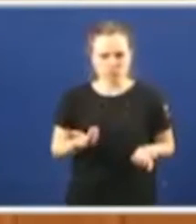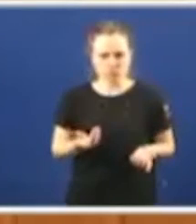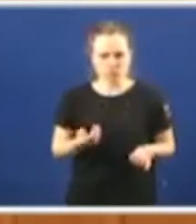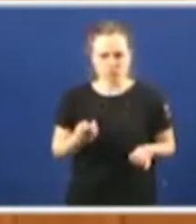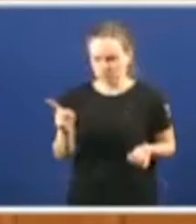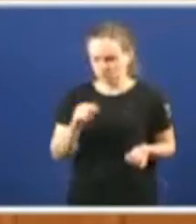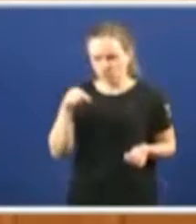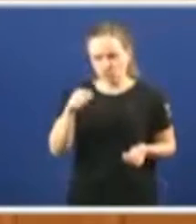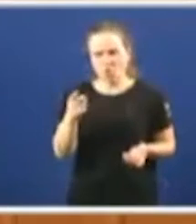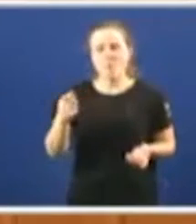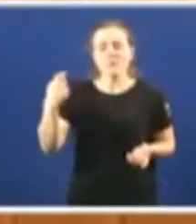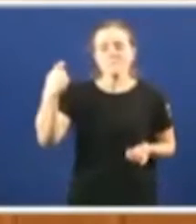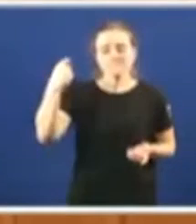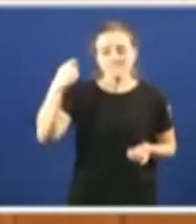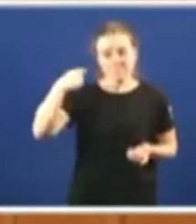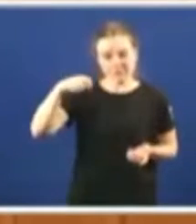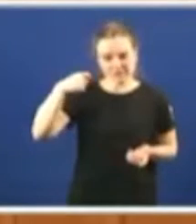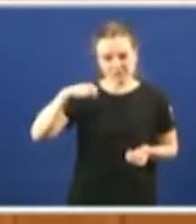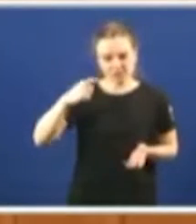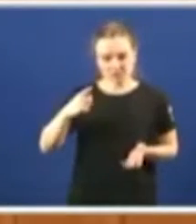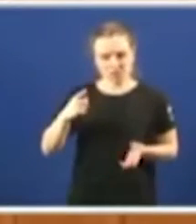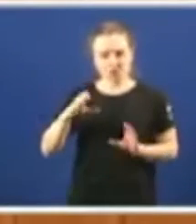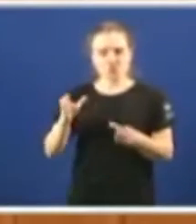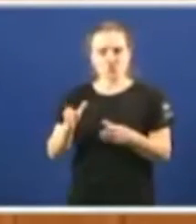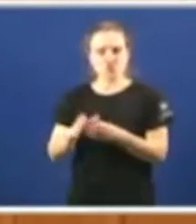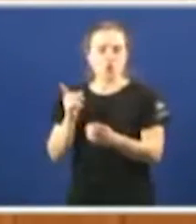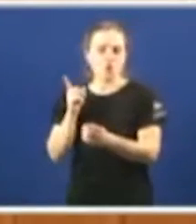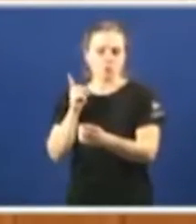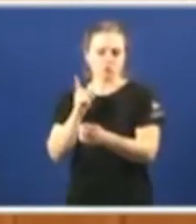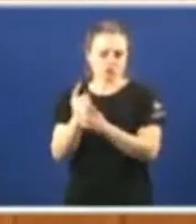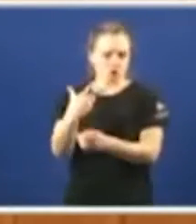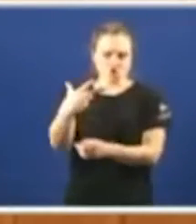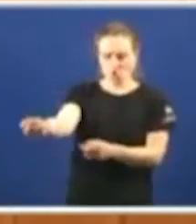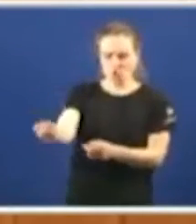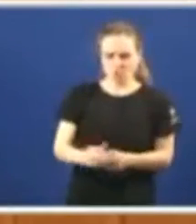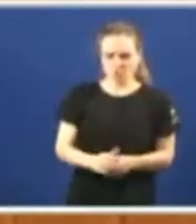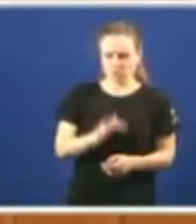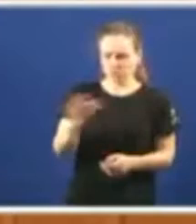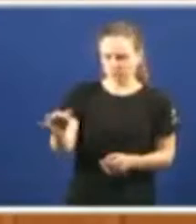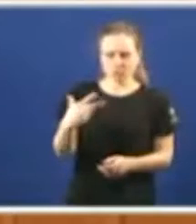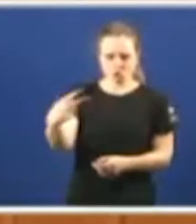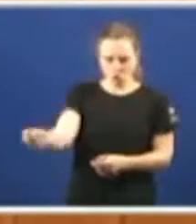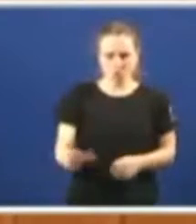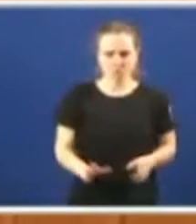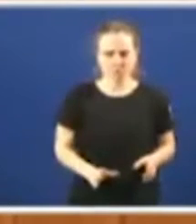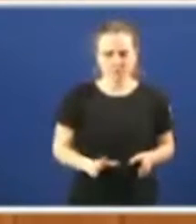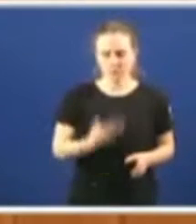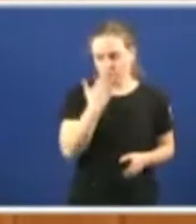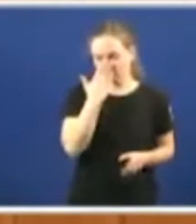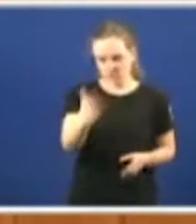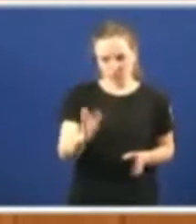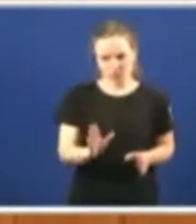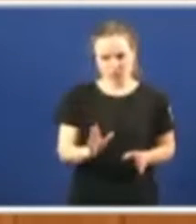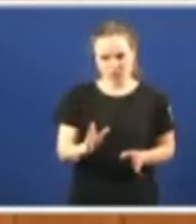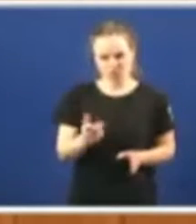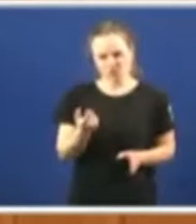demagóxica, cando o propio presidente negoulle ao primeiro grupo da oposición a palabra nun tema como o da igualdade, pois sinceramente creo que todos eses alegatos